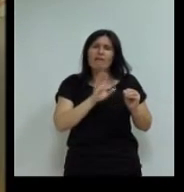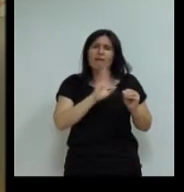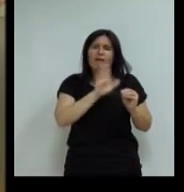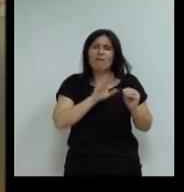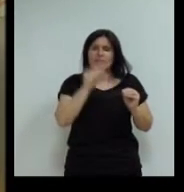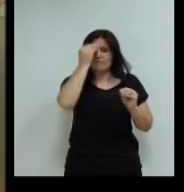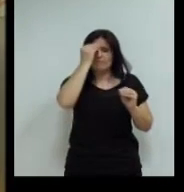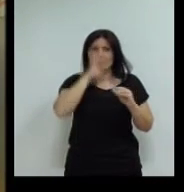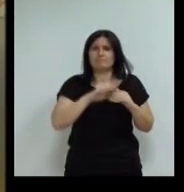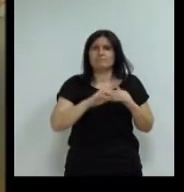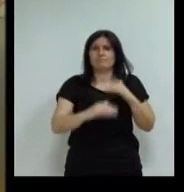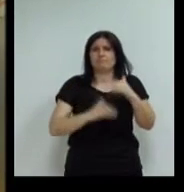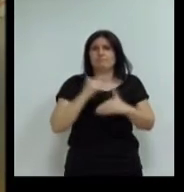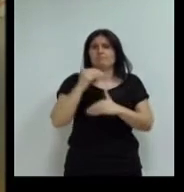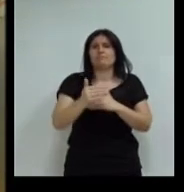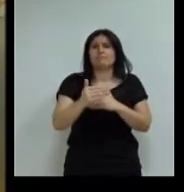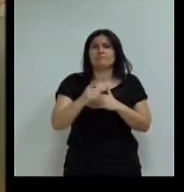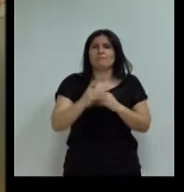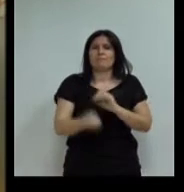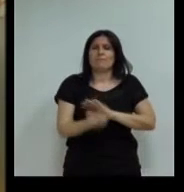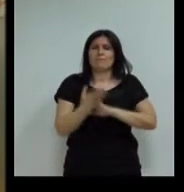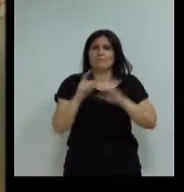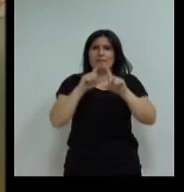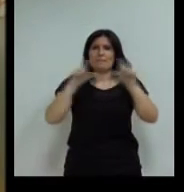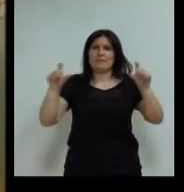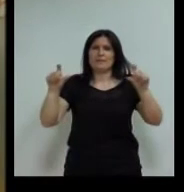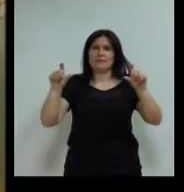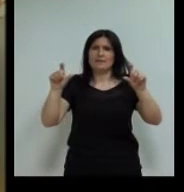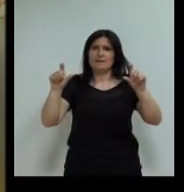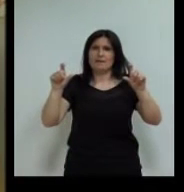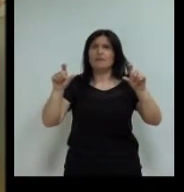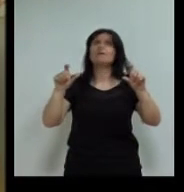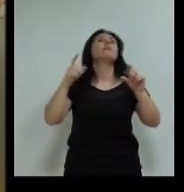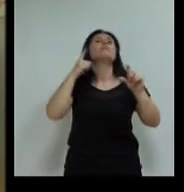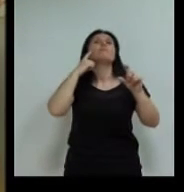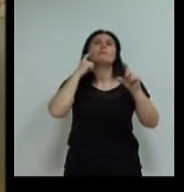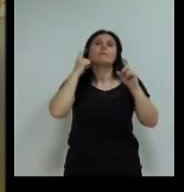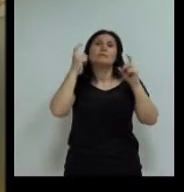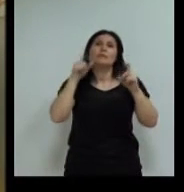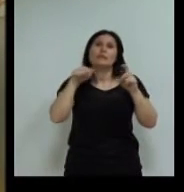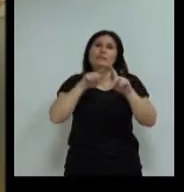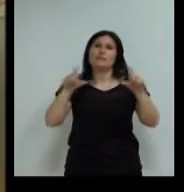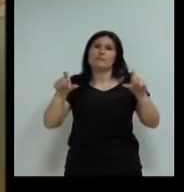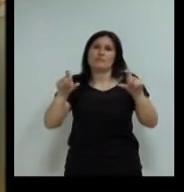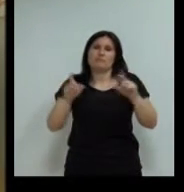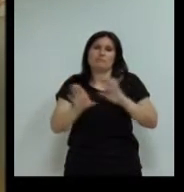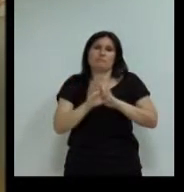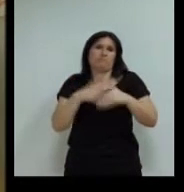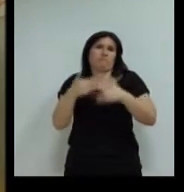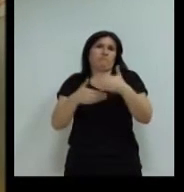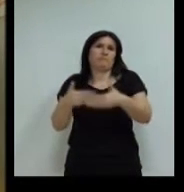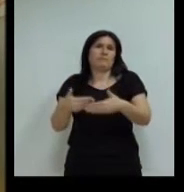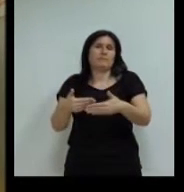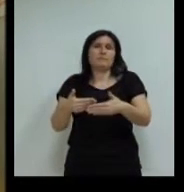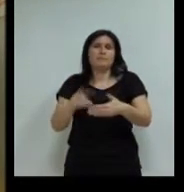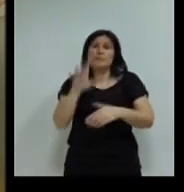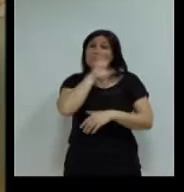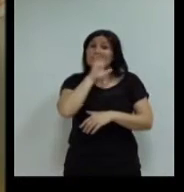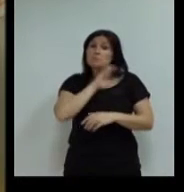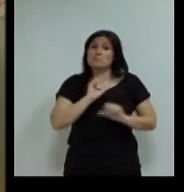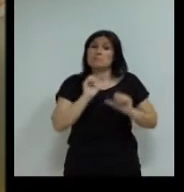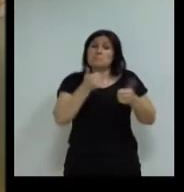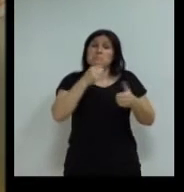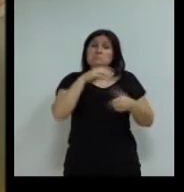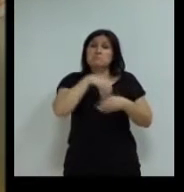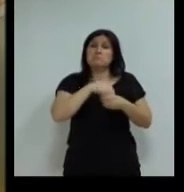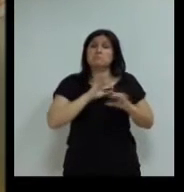paso para montar la empresa y decir, bueno, vamos a sacarla a la calle. Entonces, bueno, curiosamente hemos empezado en teatro, pues